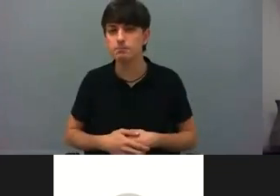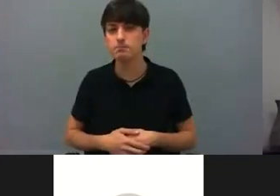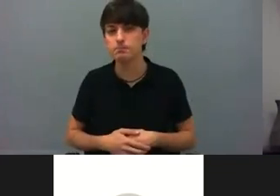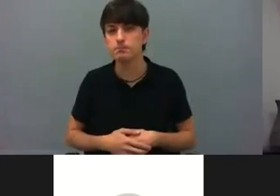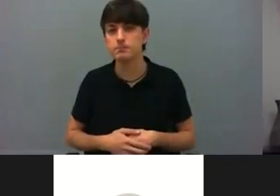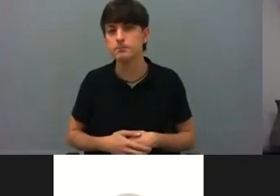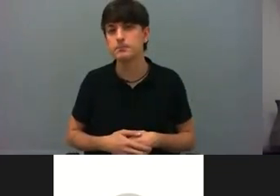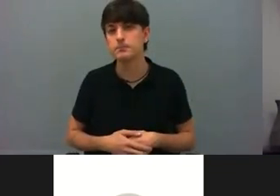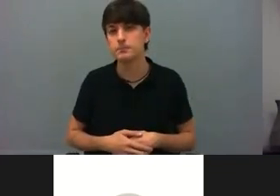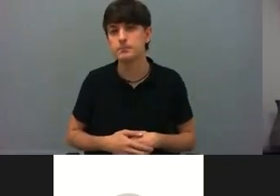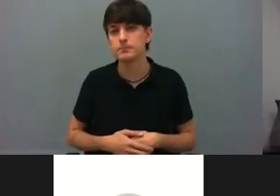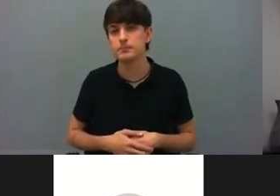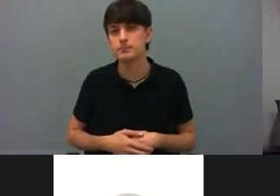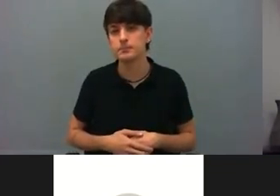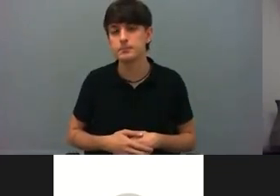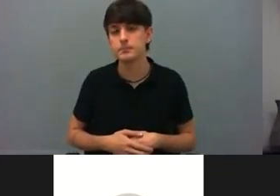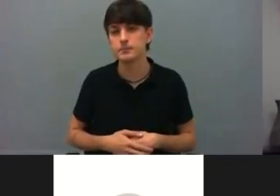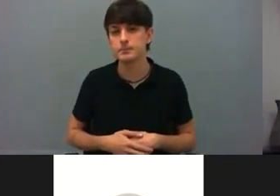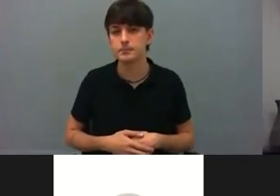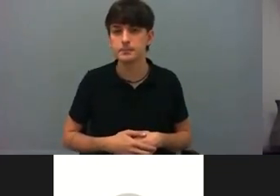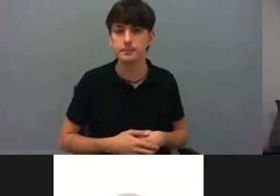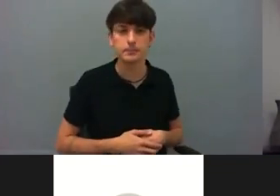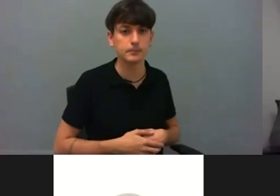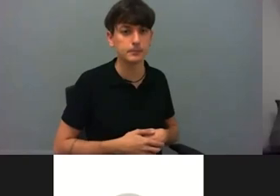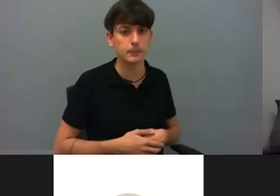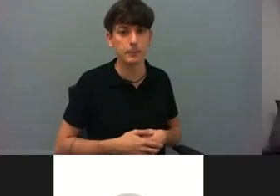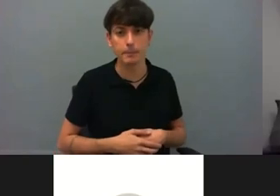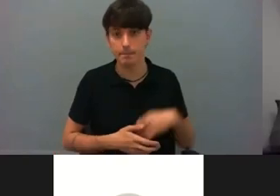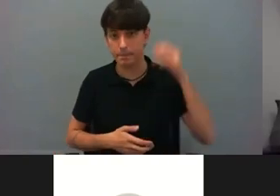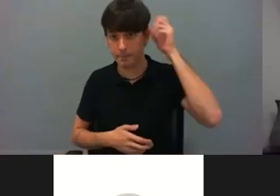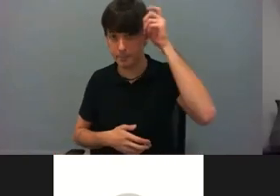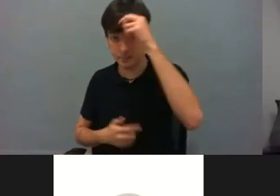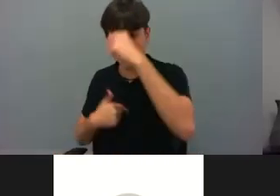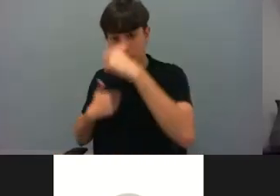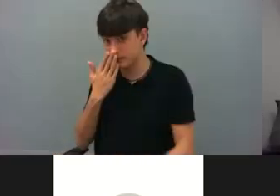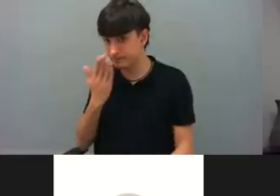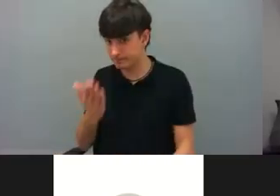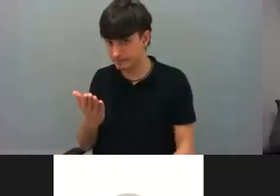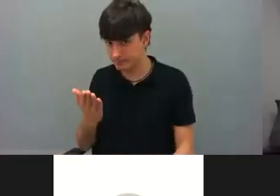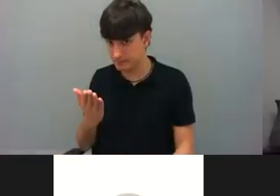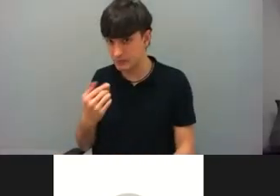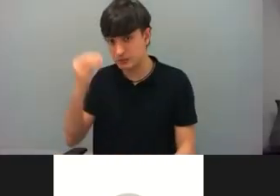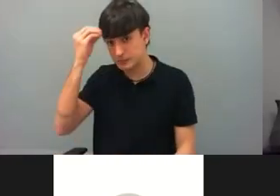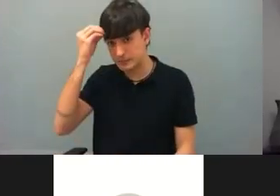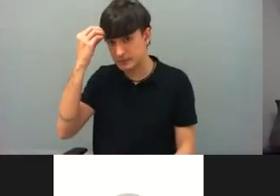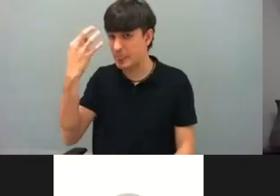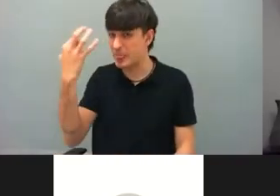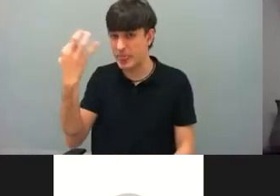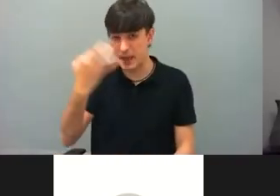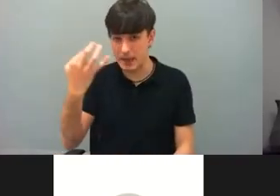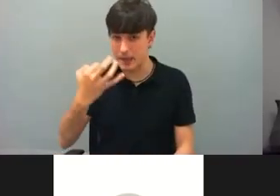en tareas de incidencia política. Pues yo francamente creo que tenemos que